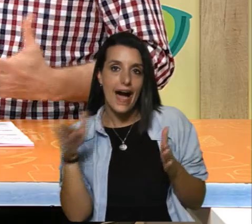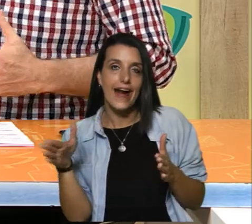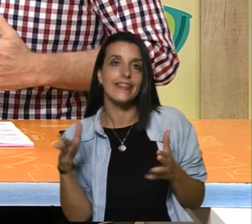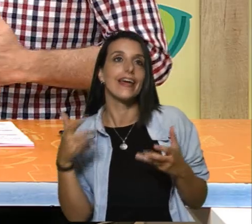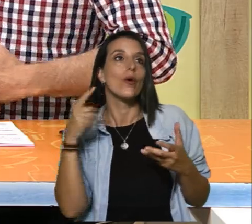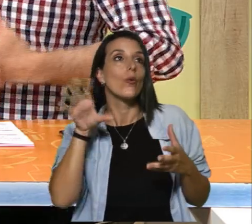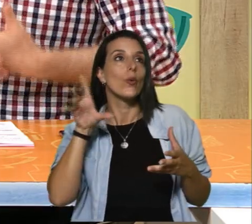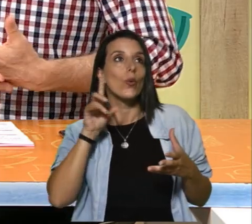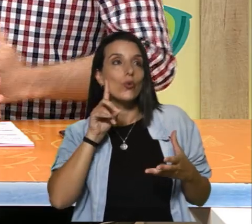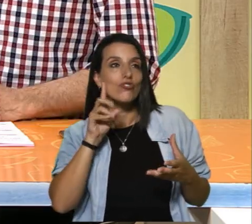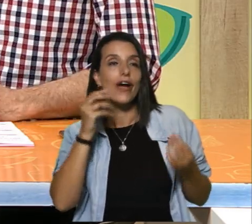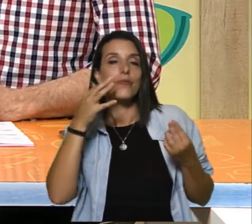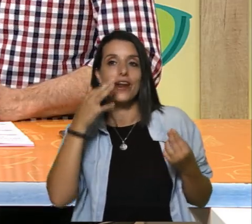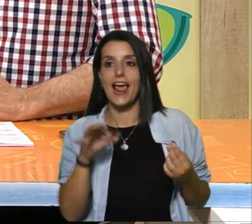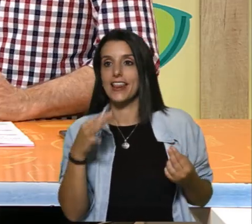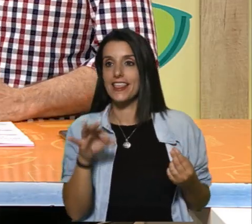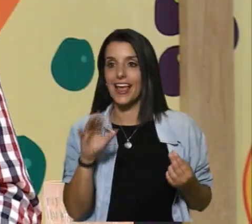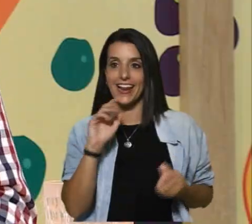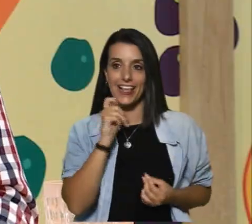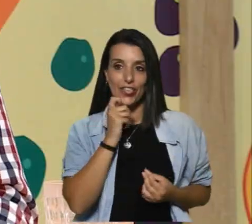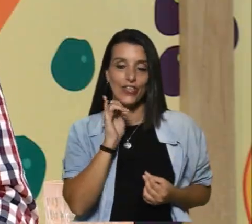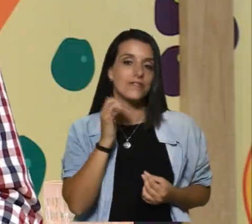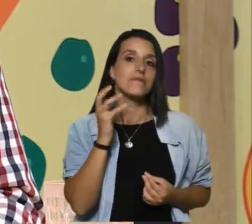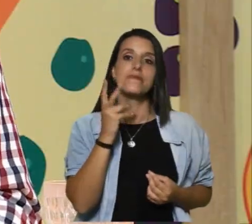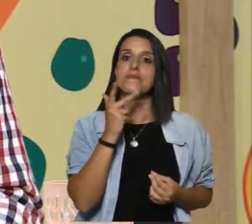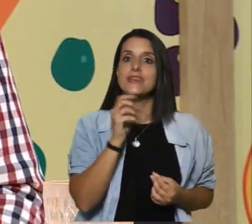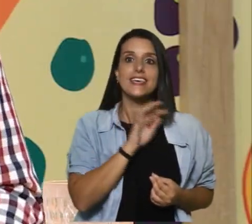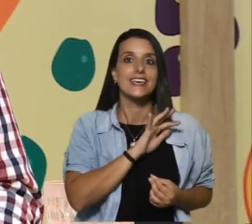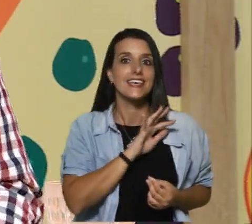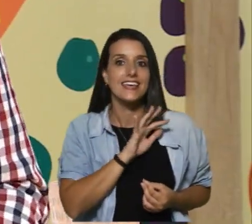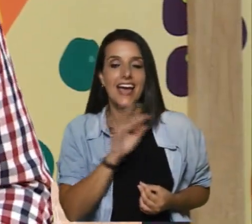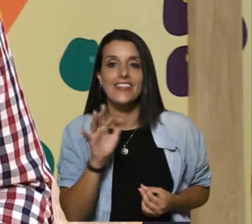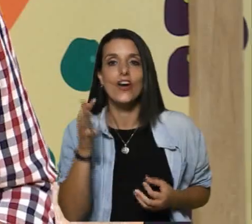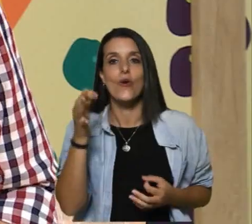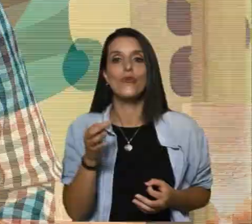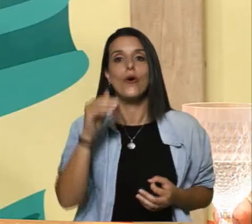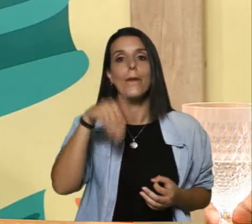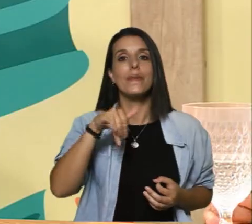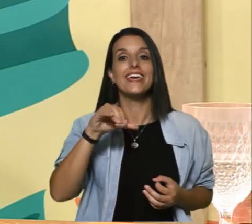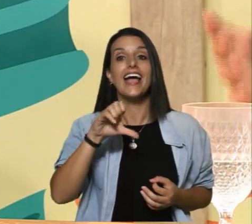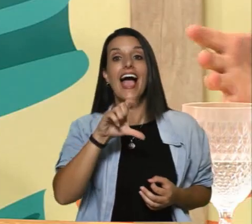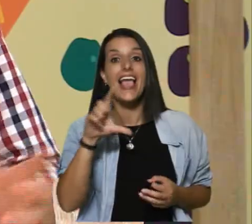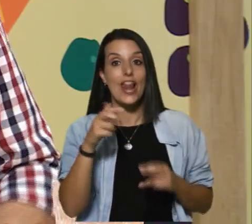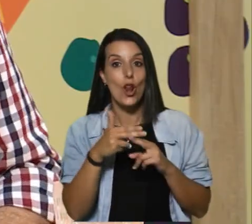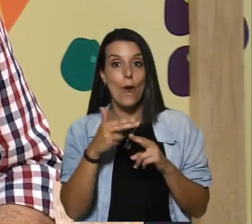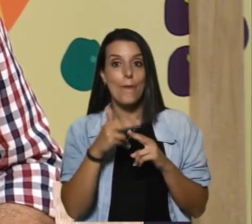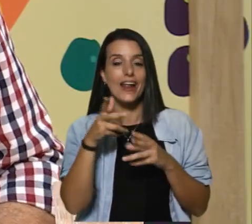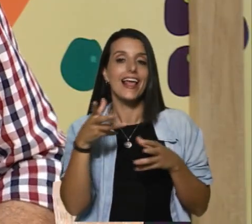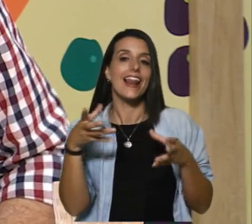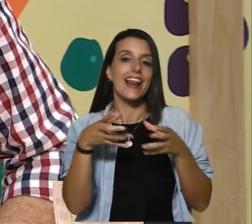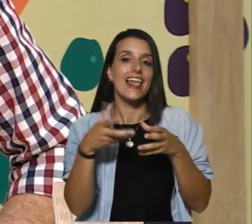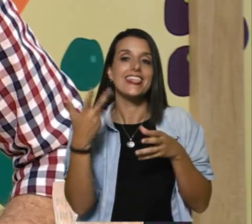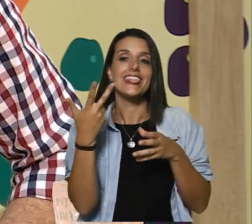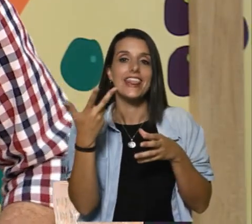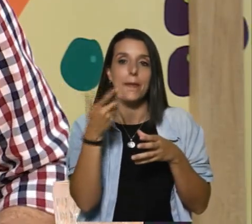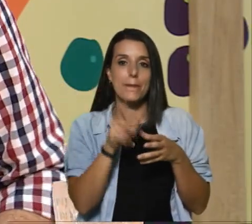está escuchando, es realmente atractivo, atrapante, magnético. Estamos con Micael Pereira, quien integra este trío junto a